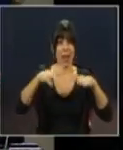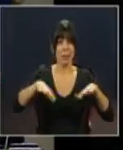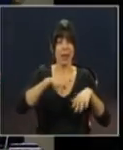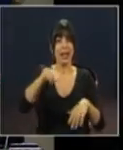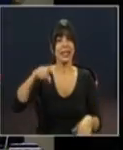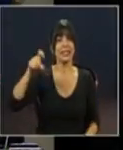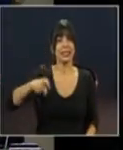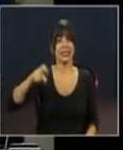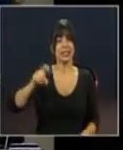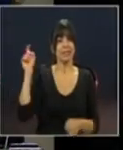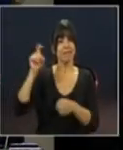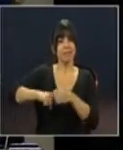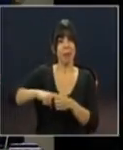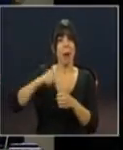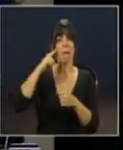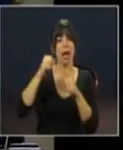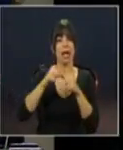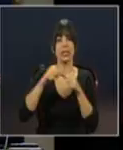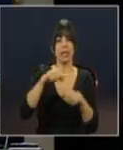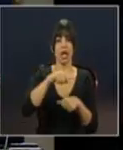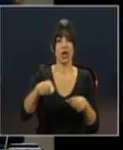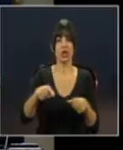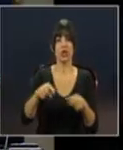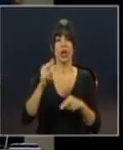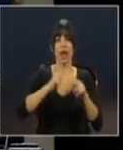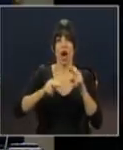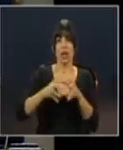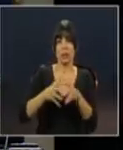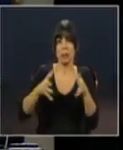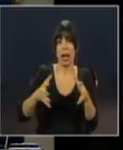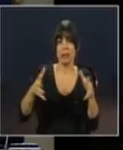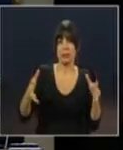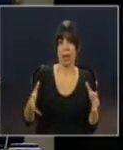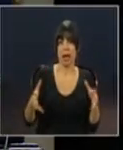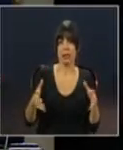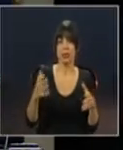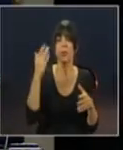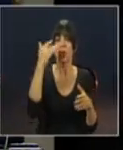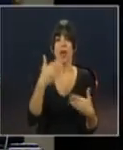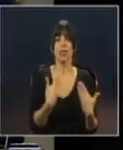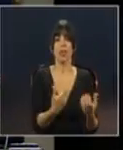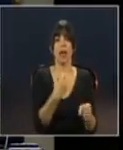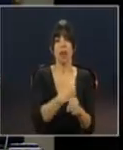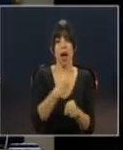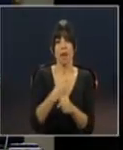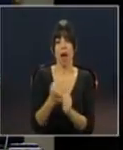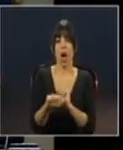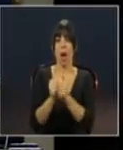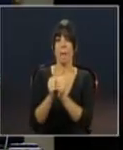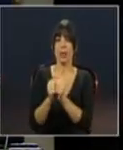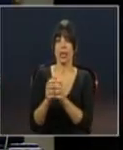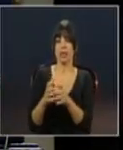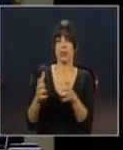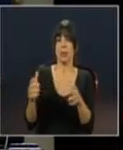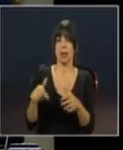requieren para continuar expandiendo sus fronteras de negocios, generando empleos y aumentando la competitividad del